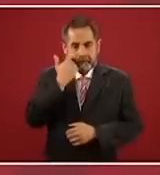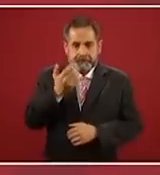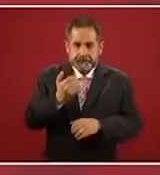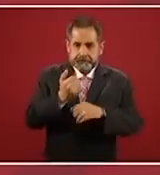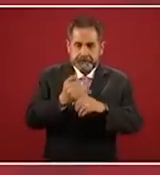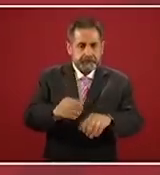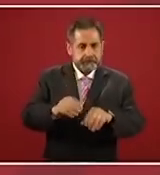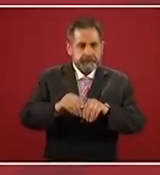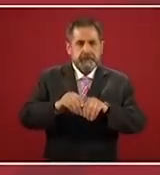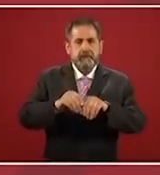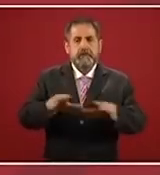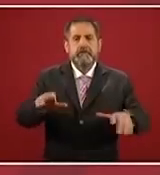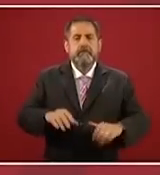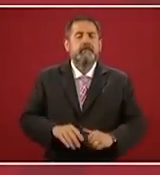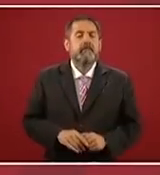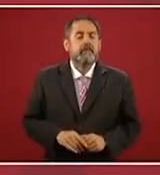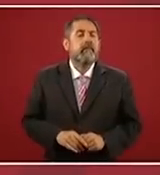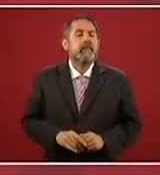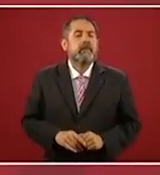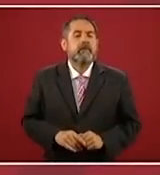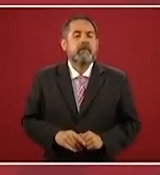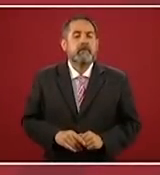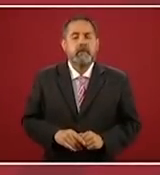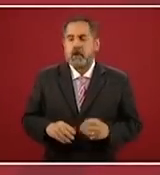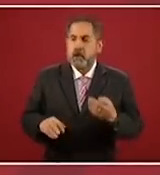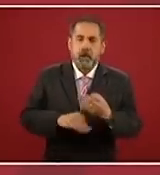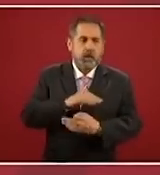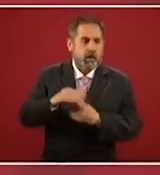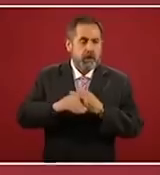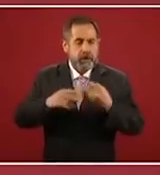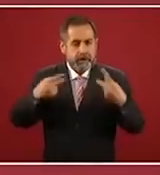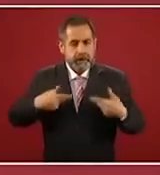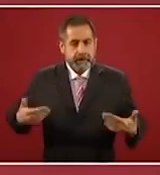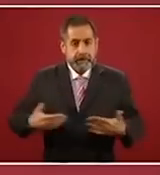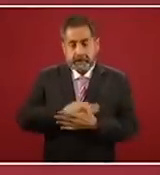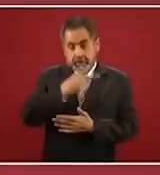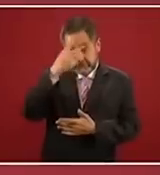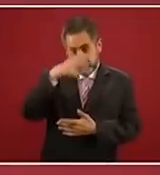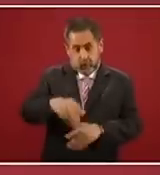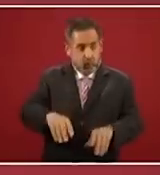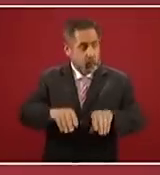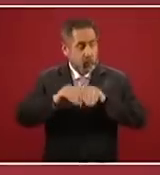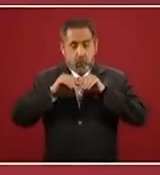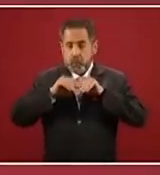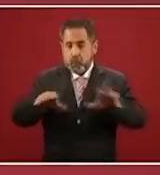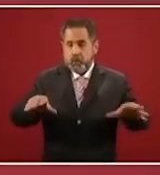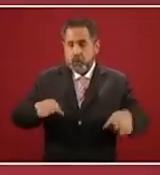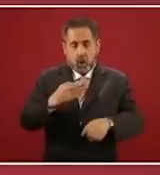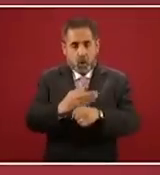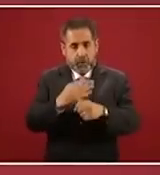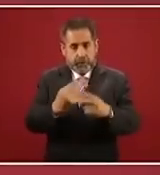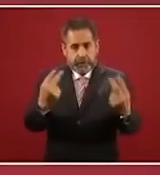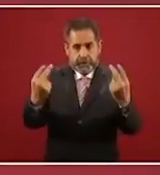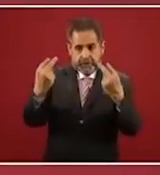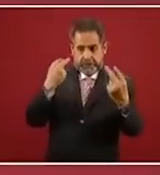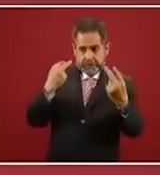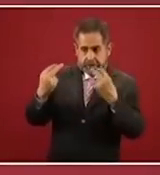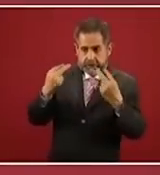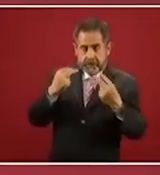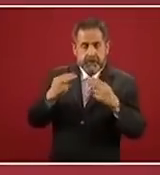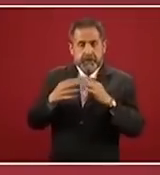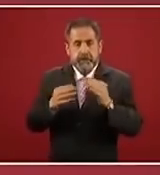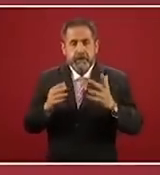a todos los mexicanos, a los que nos están viendo, los